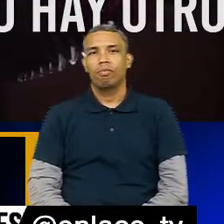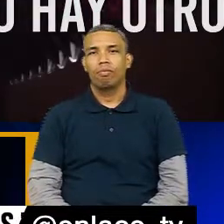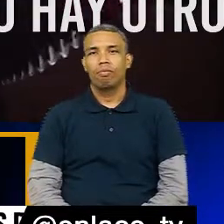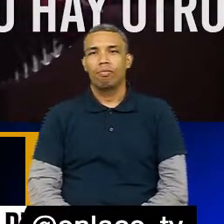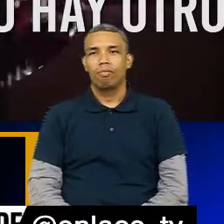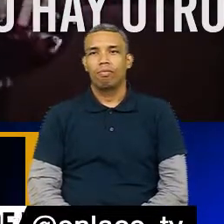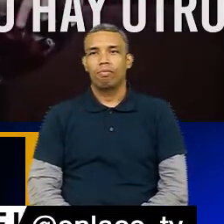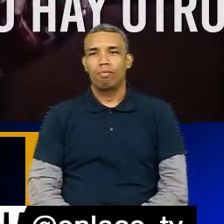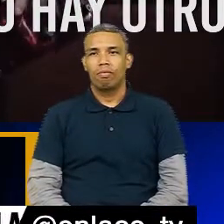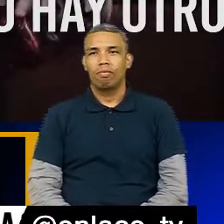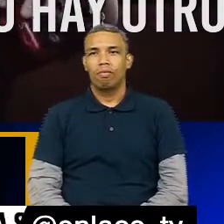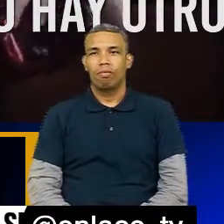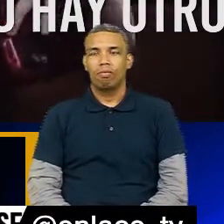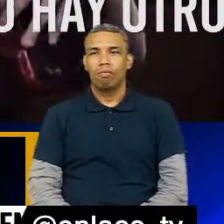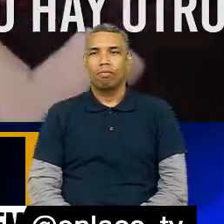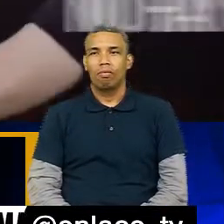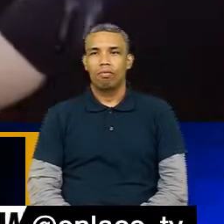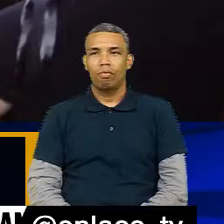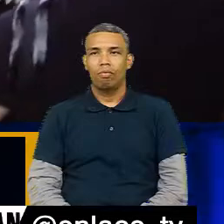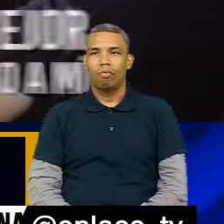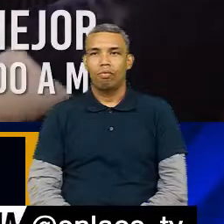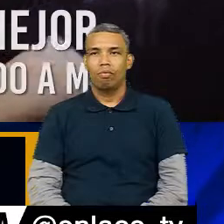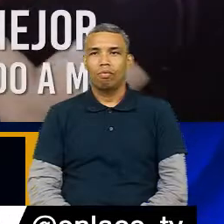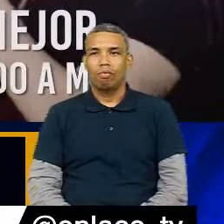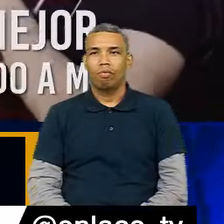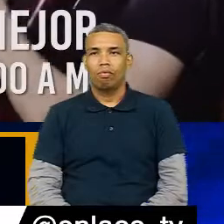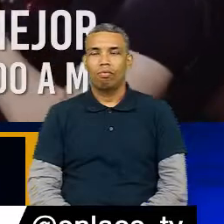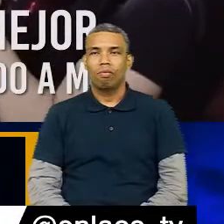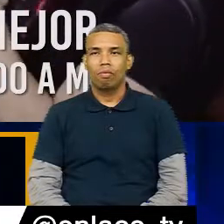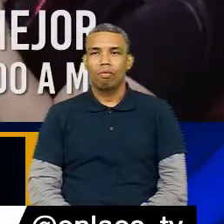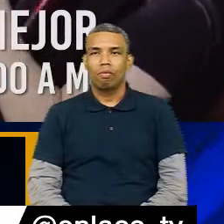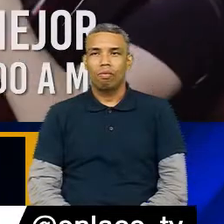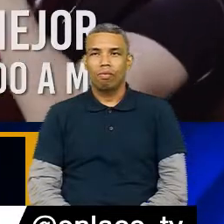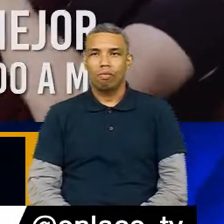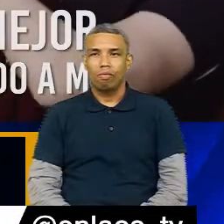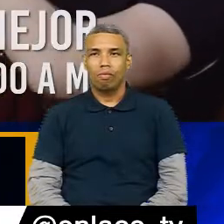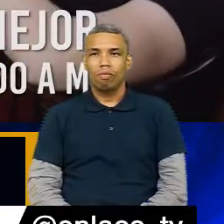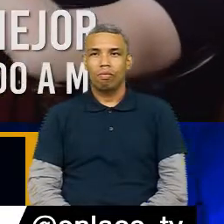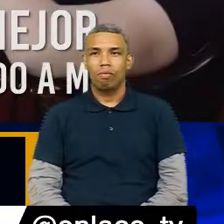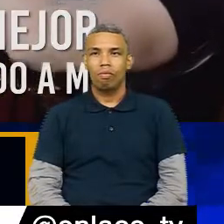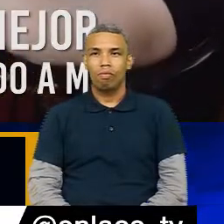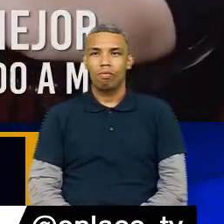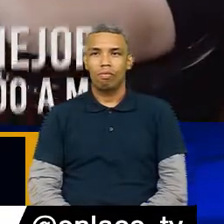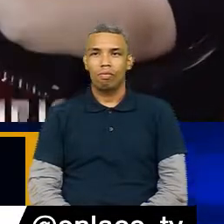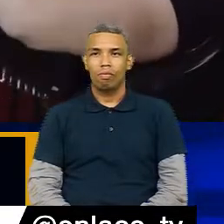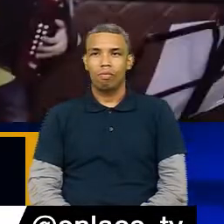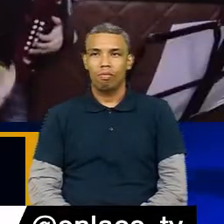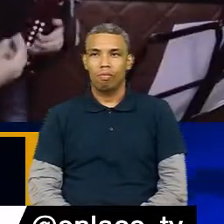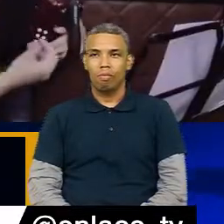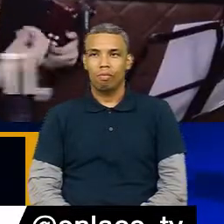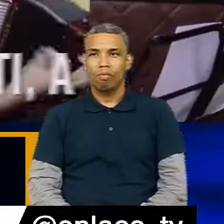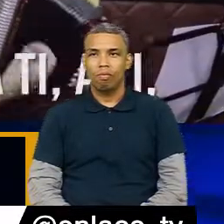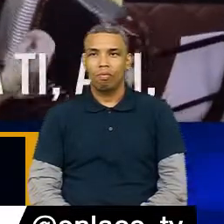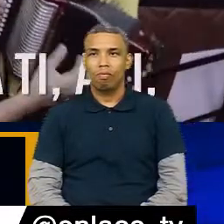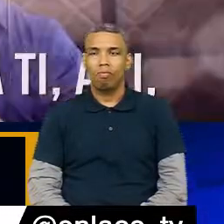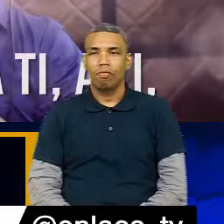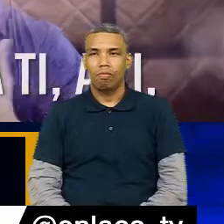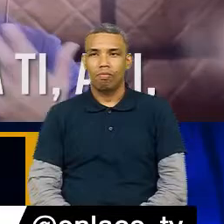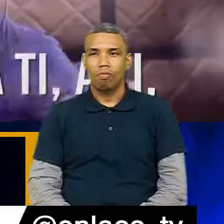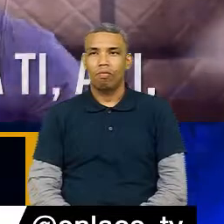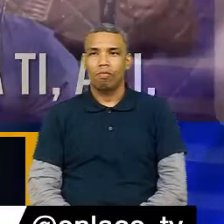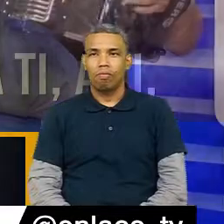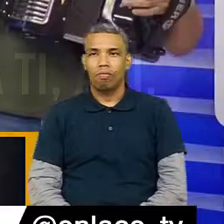es bendito el amor de nosotros, porque como este amor ya no hay otro, este amor es lo